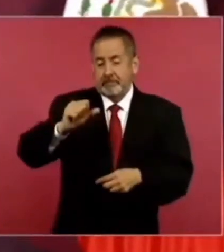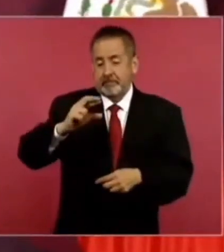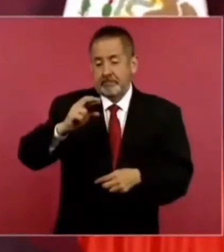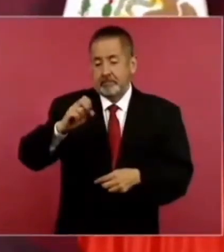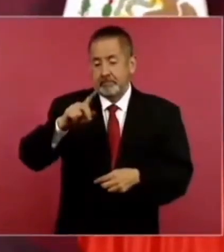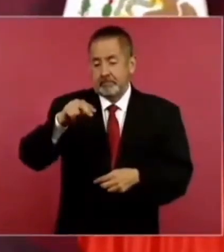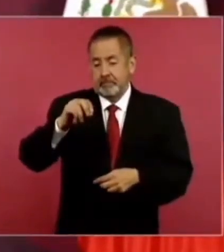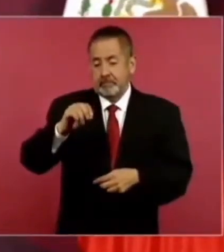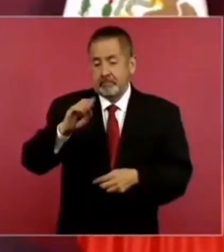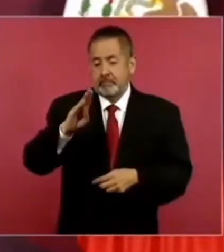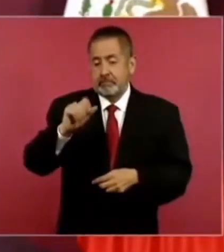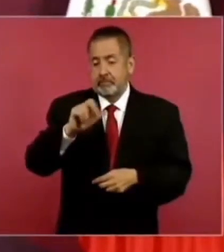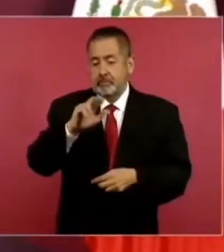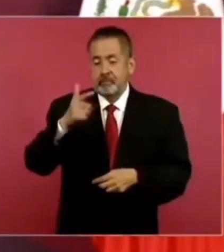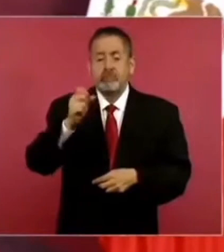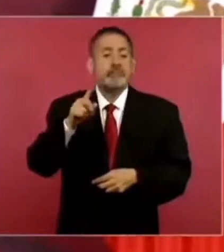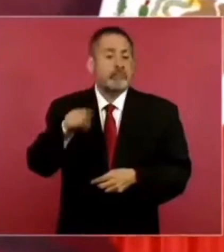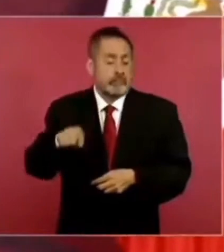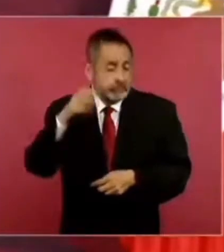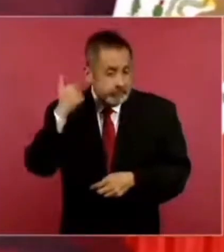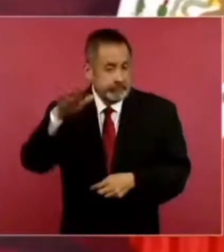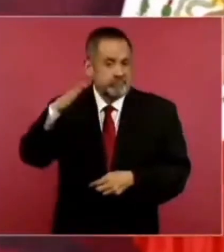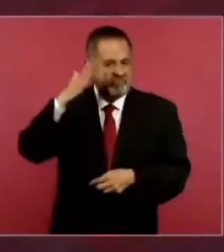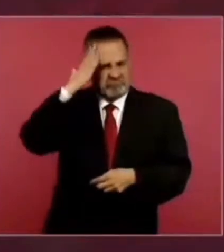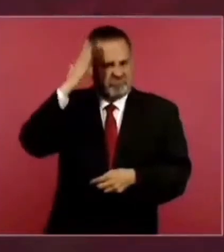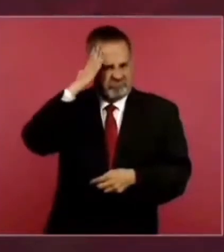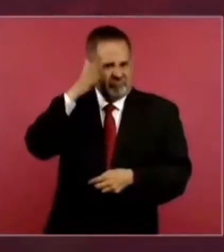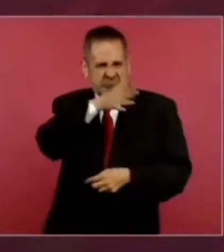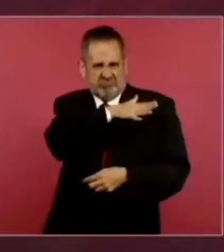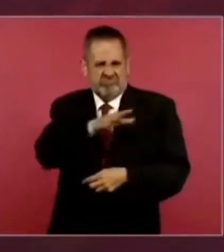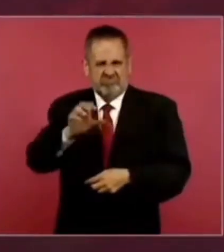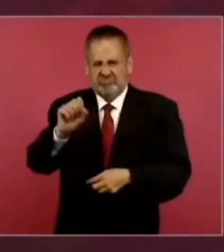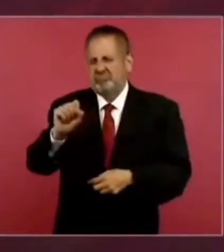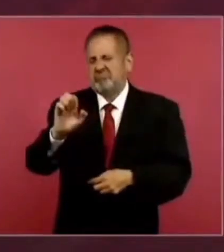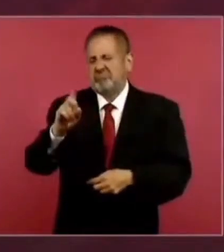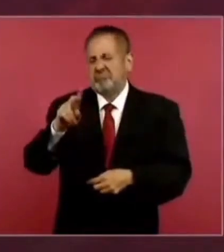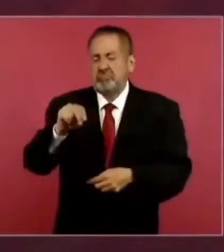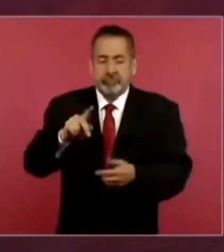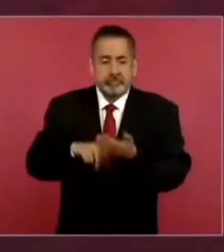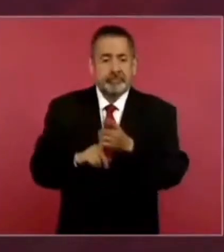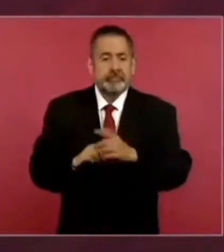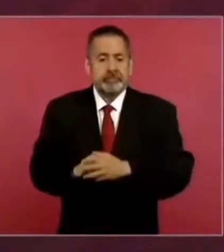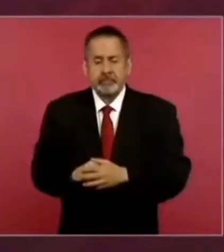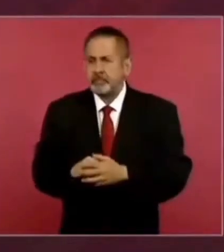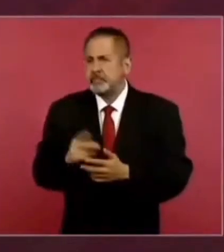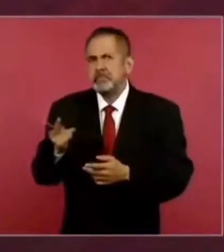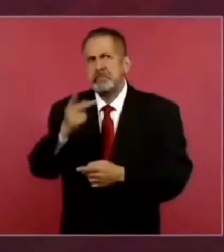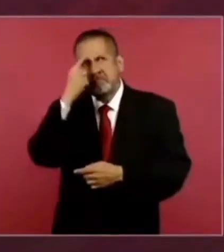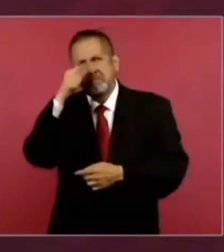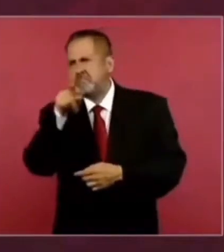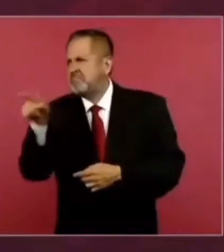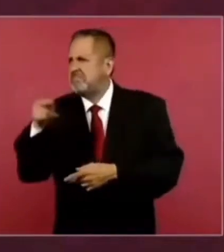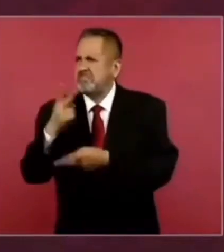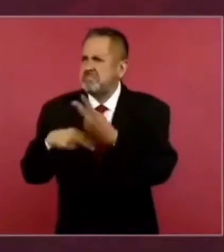secretario de la Defensa. El ingeniero Cárdenas le preguntó al papá que si a qué había